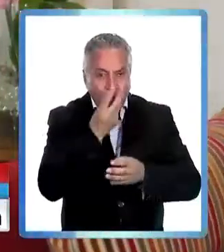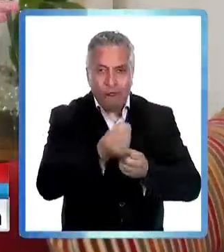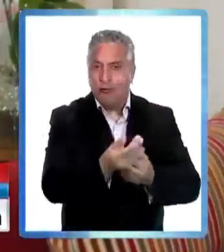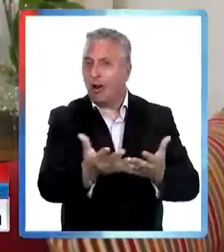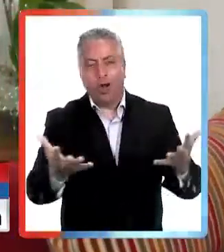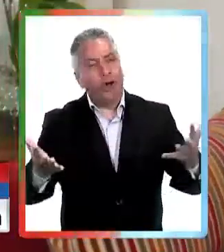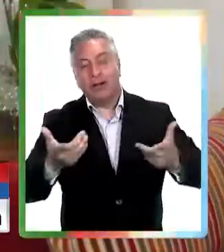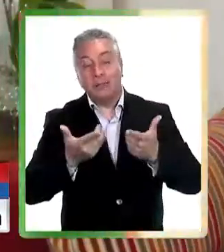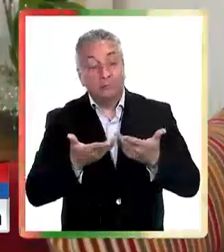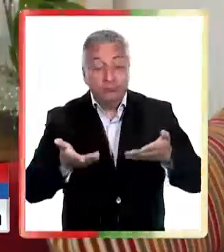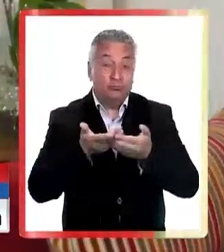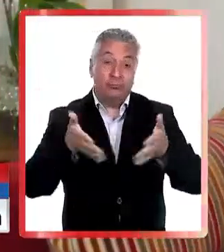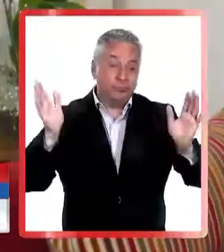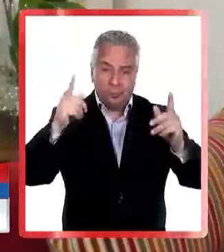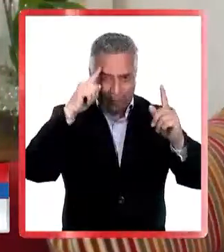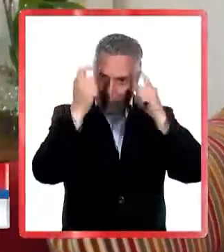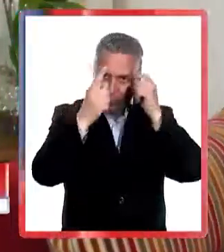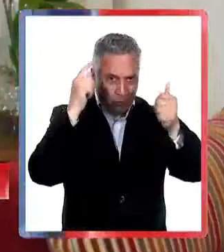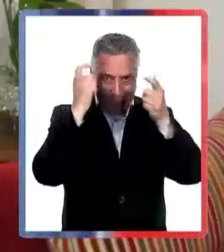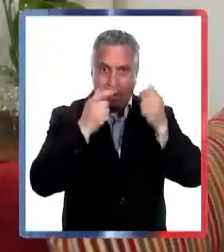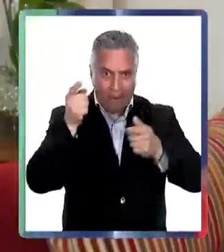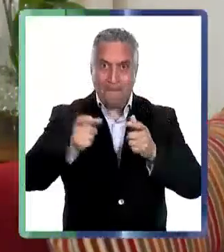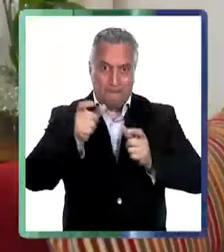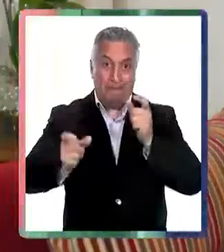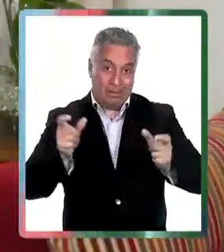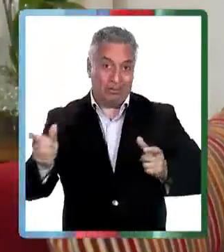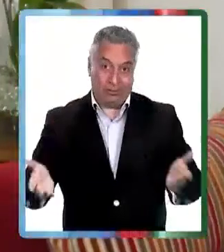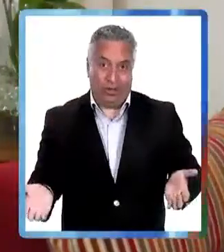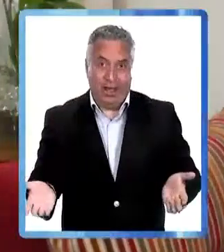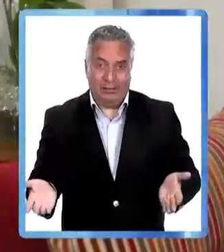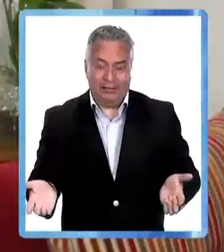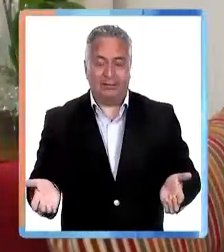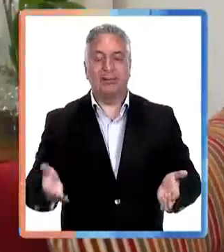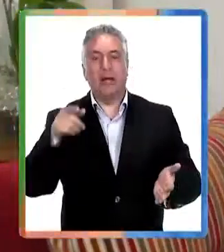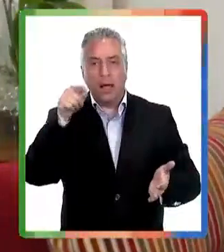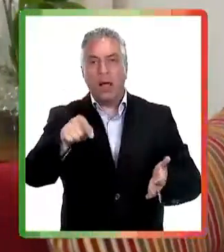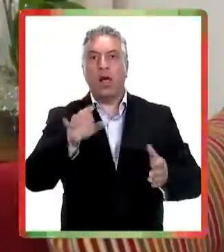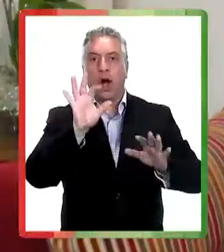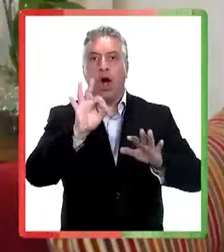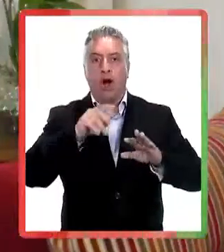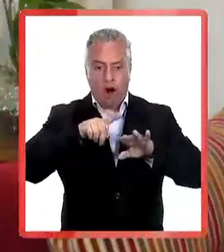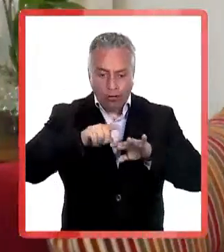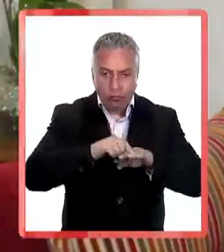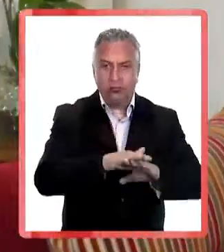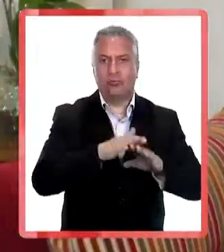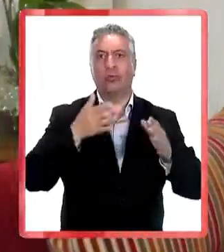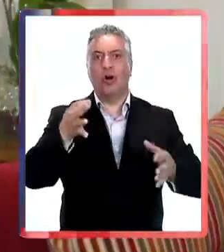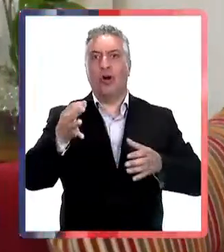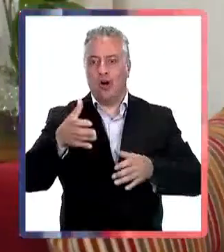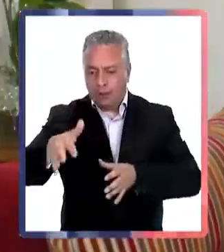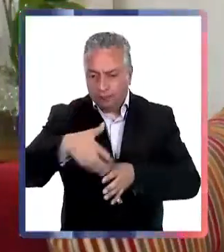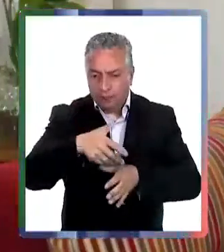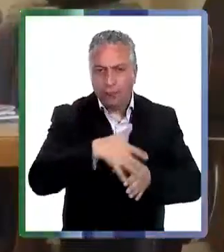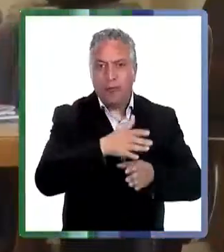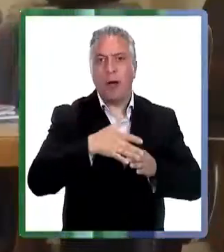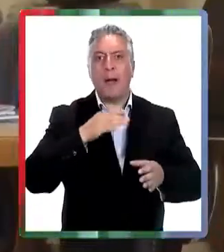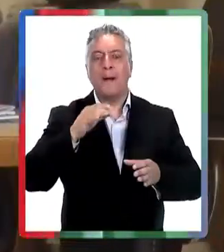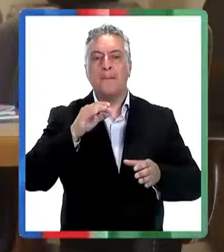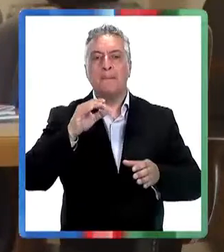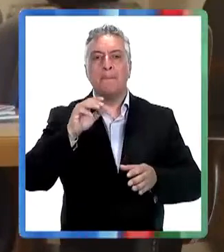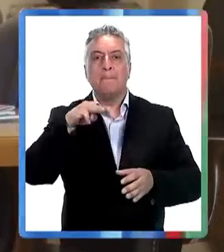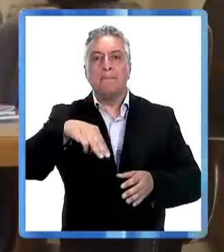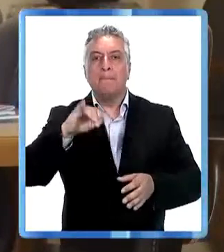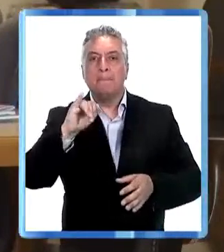de flores, tantas actividades que inventa nuestra gente, producción artesanal de miel, por ejemplo, qué sé